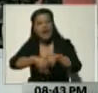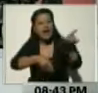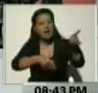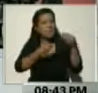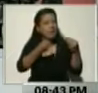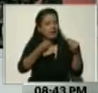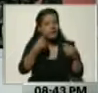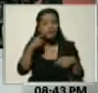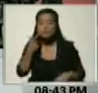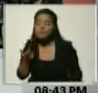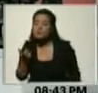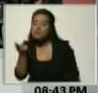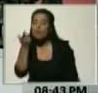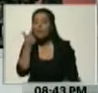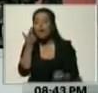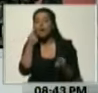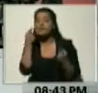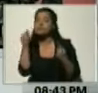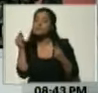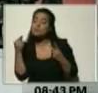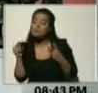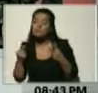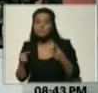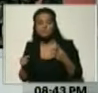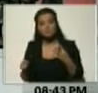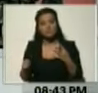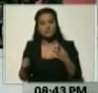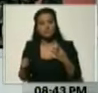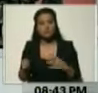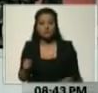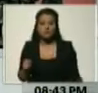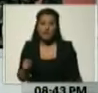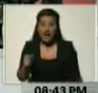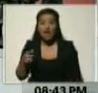Y todavía aquí hay gente que cree que el imperialismo no existe. Cara.